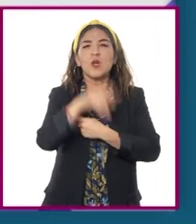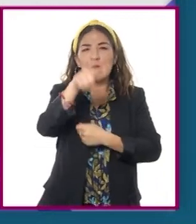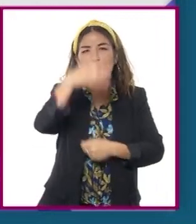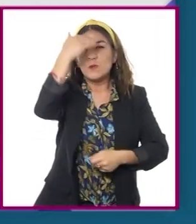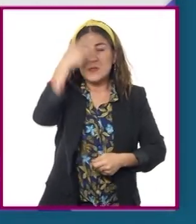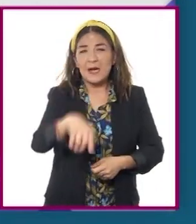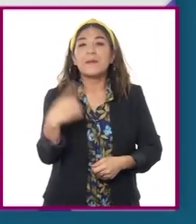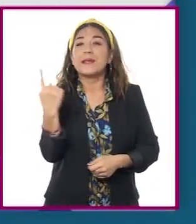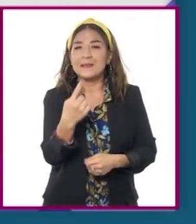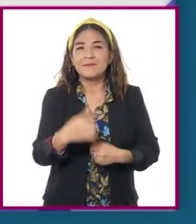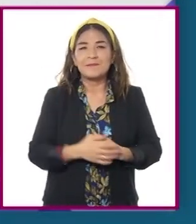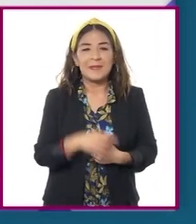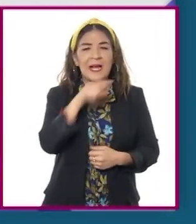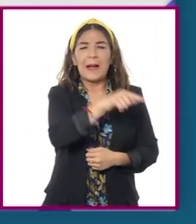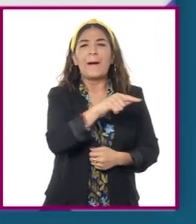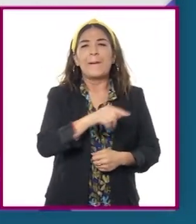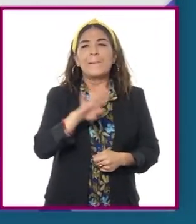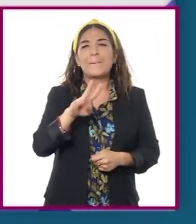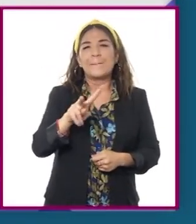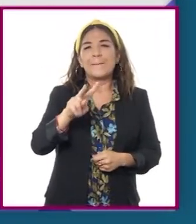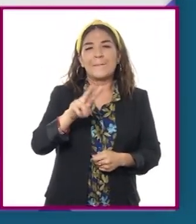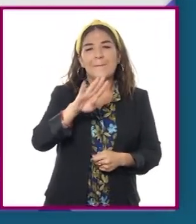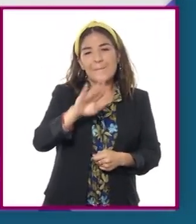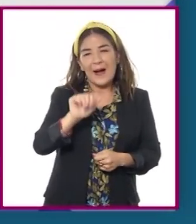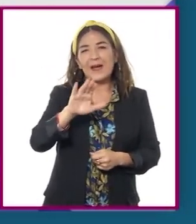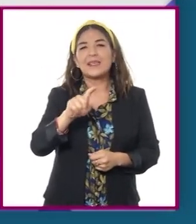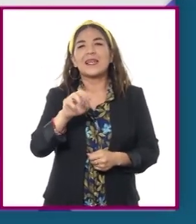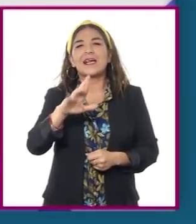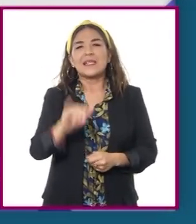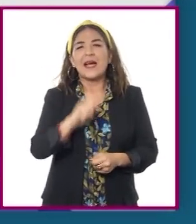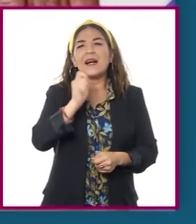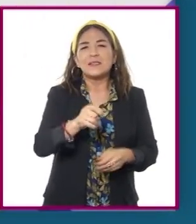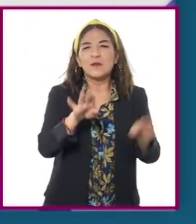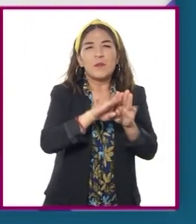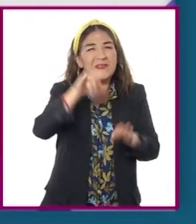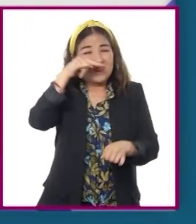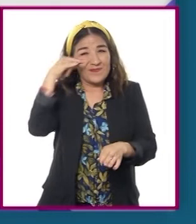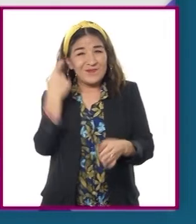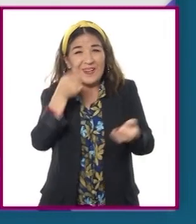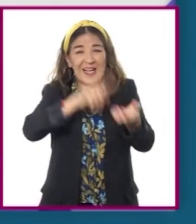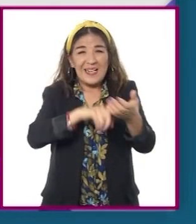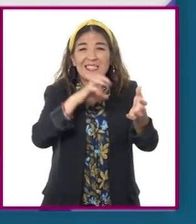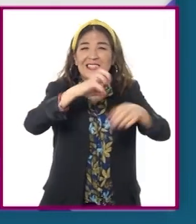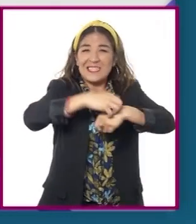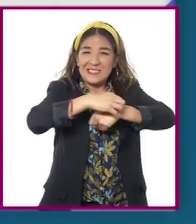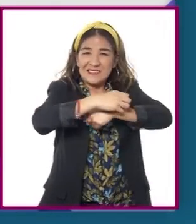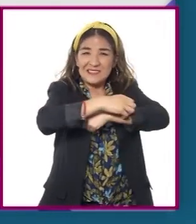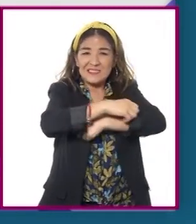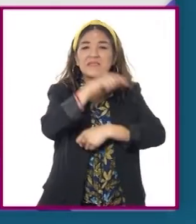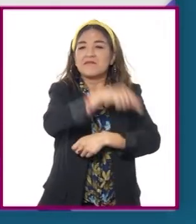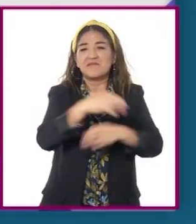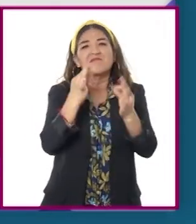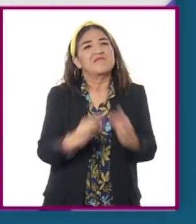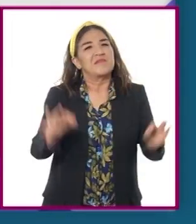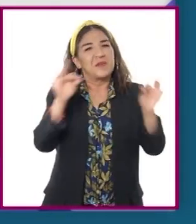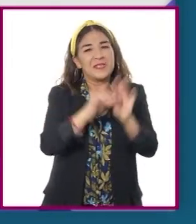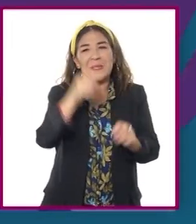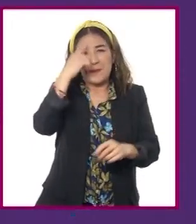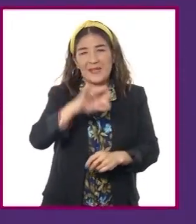las bacterias son microorganismos y algunas de ellas son participantes estelares en los procesos de corrosión?